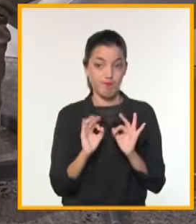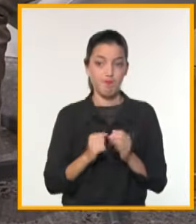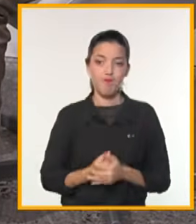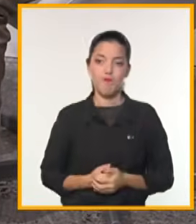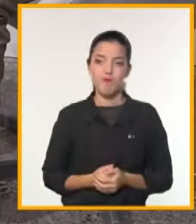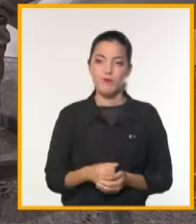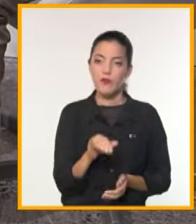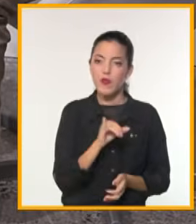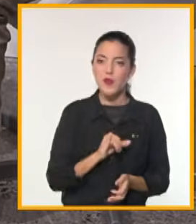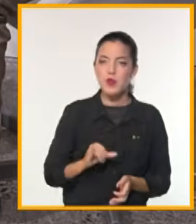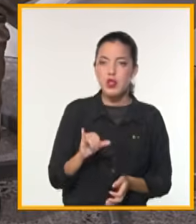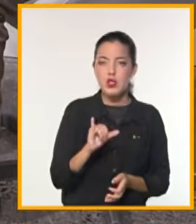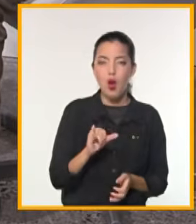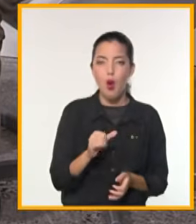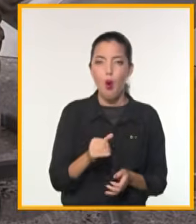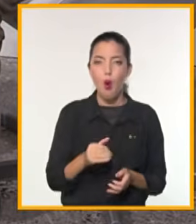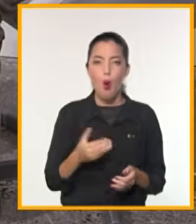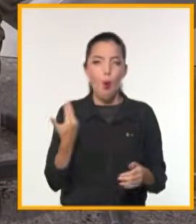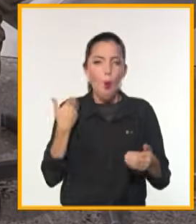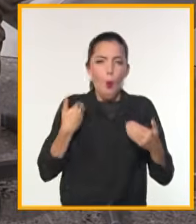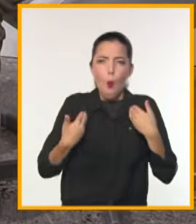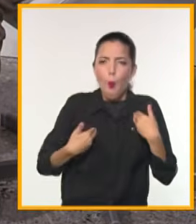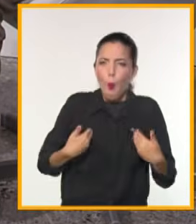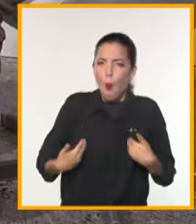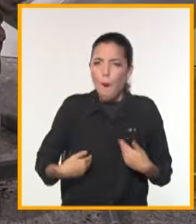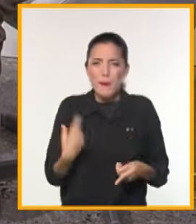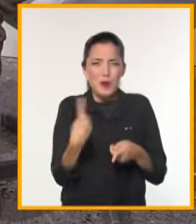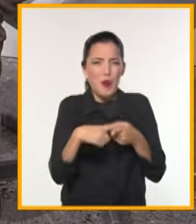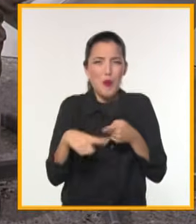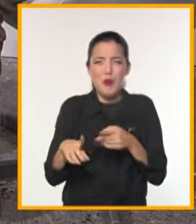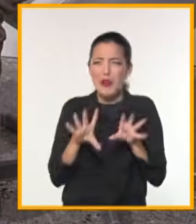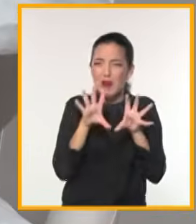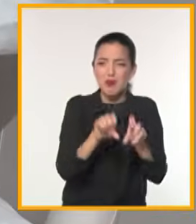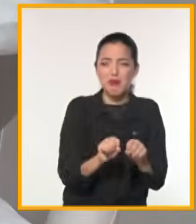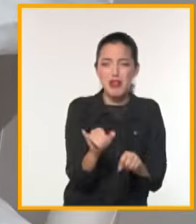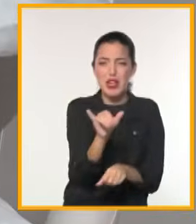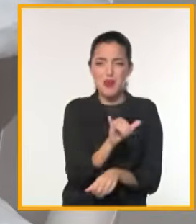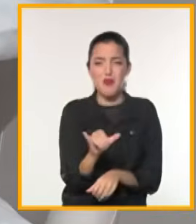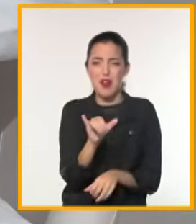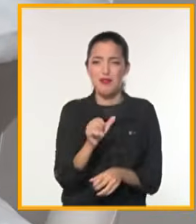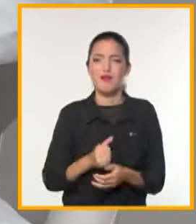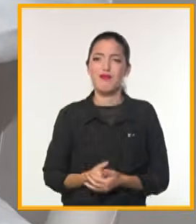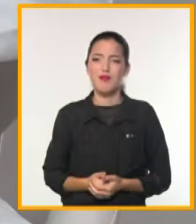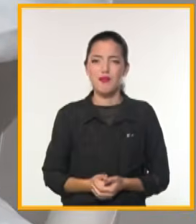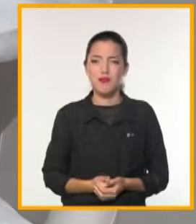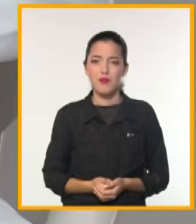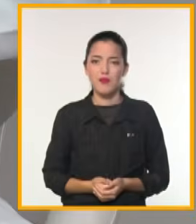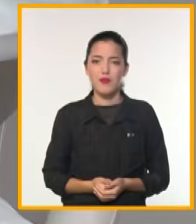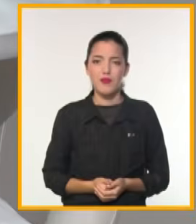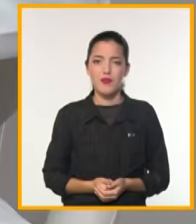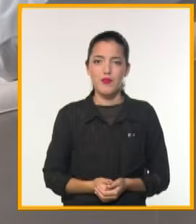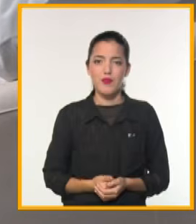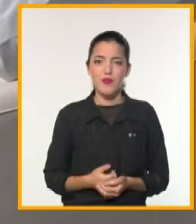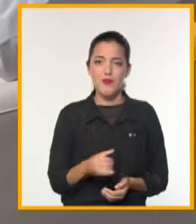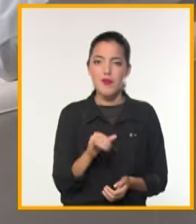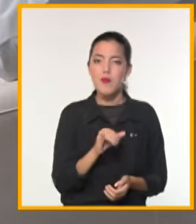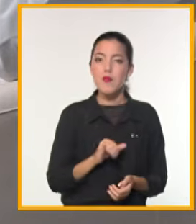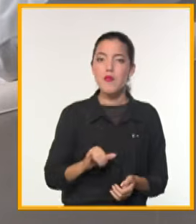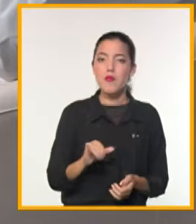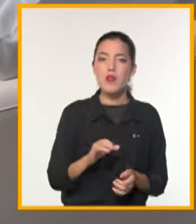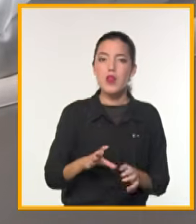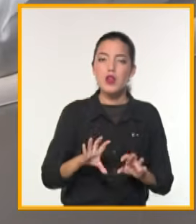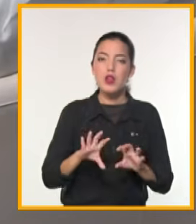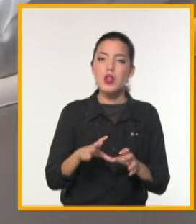golpes y prisiones, etcétera, que le dieron. Afortunadamente no falleció. ¿Cuántos hijos?